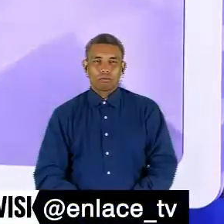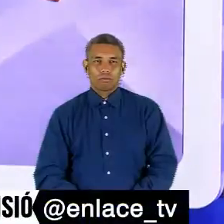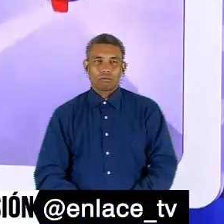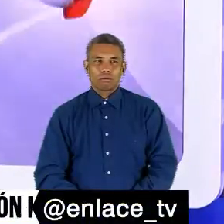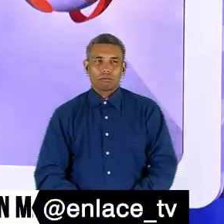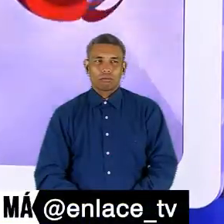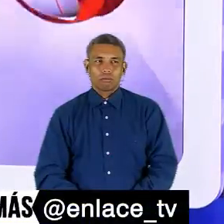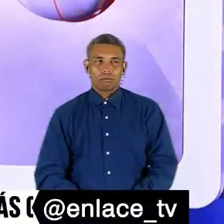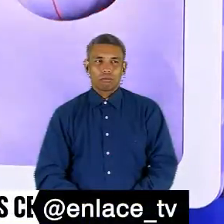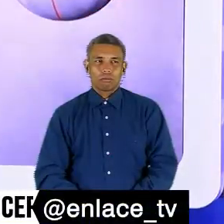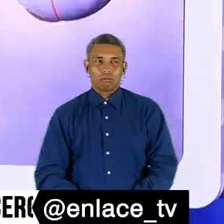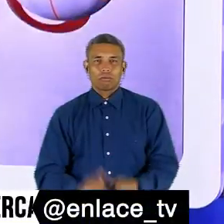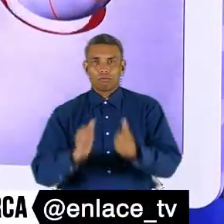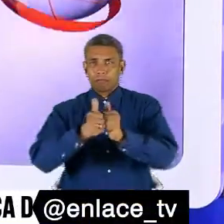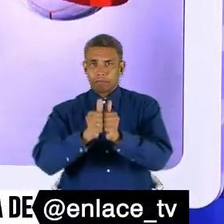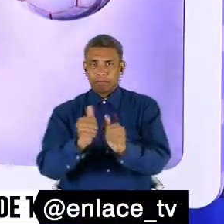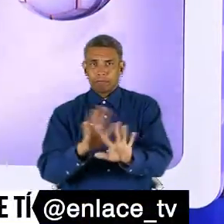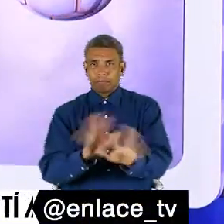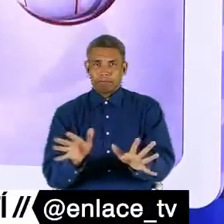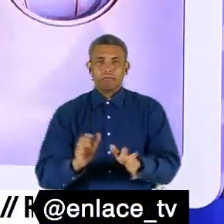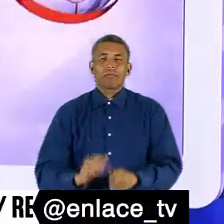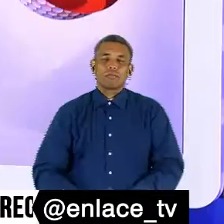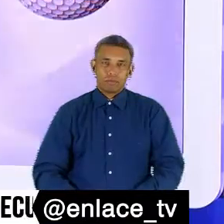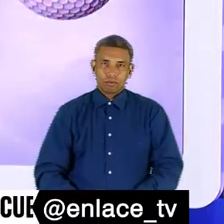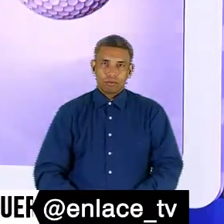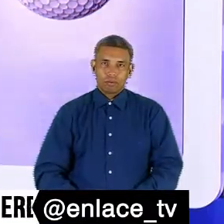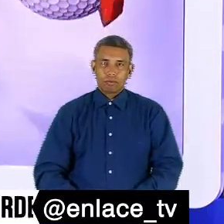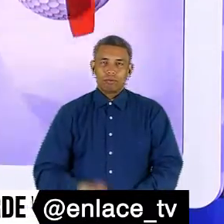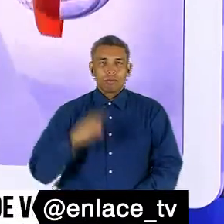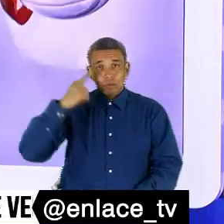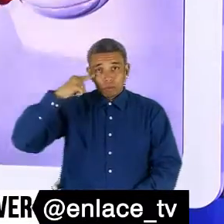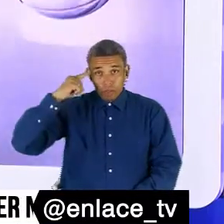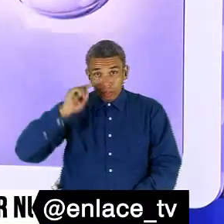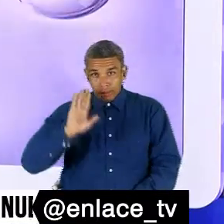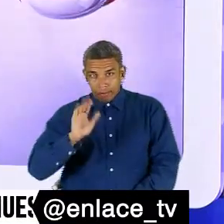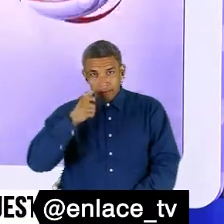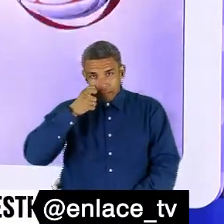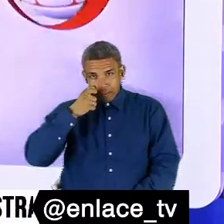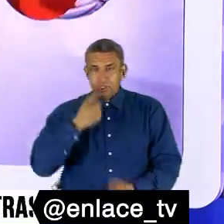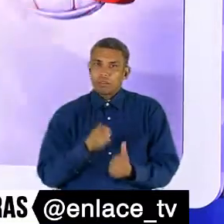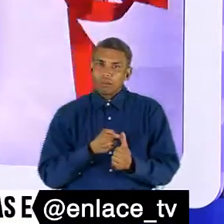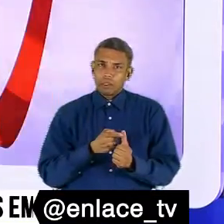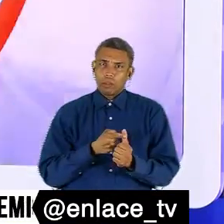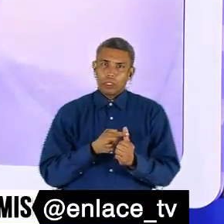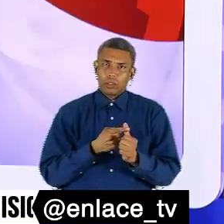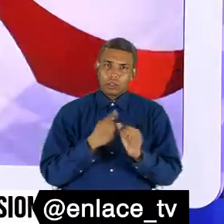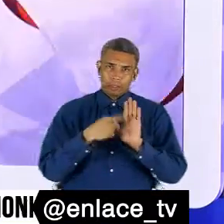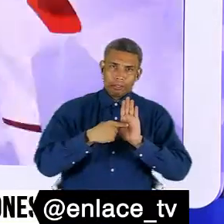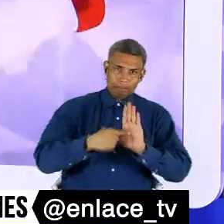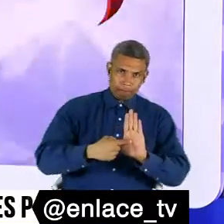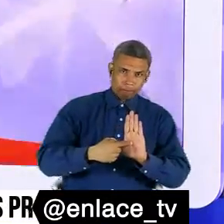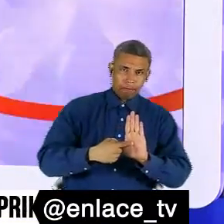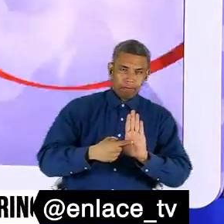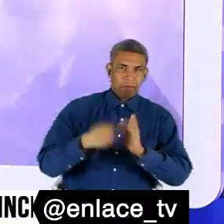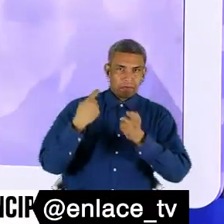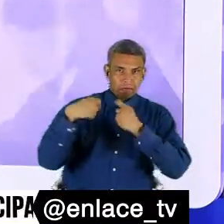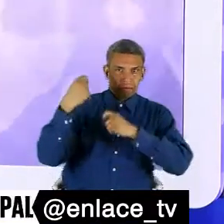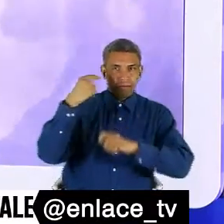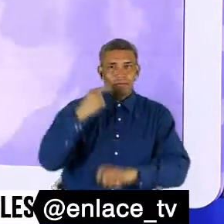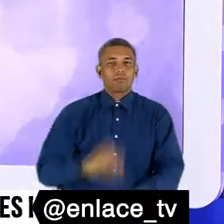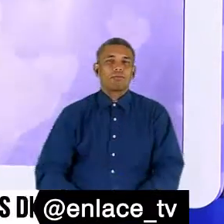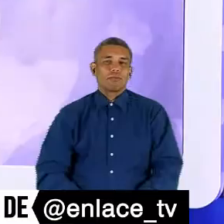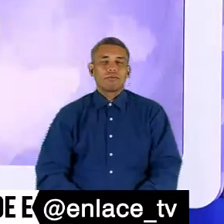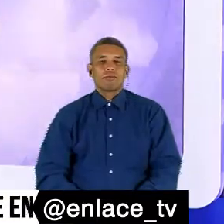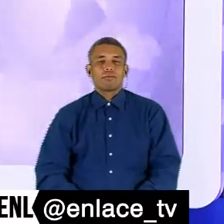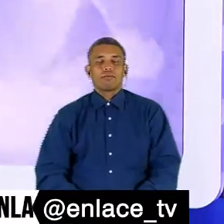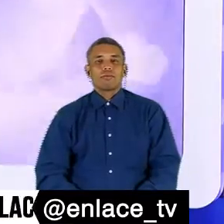Finalizan los deportes por la presente emisión. Ya viene Sara Narváez con lo mejor en la mira. Es el momento para nuestros patrocinadores.